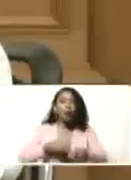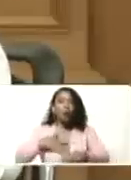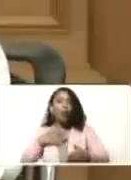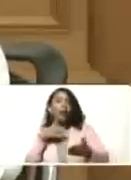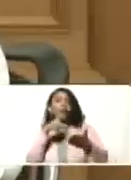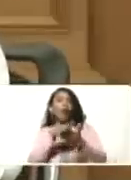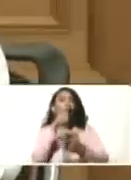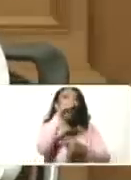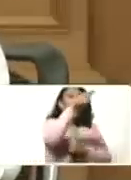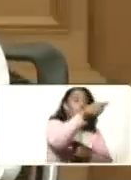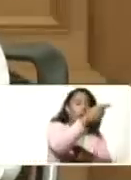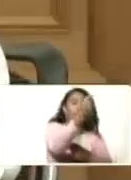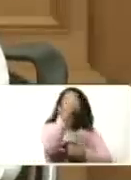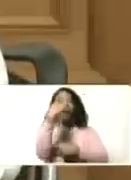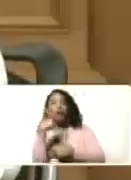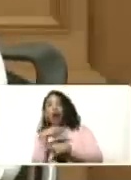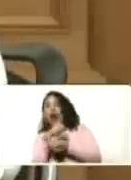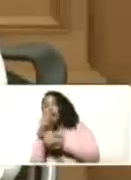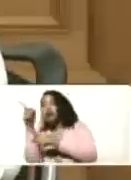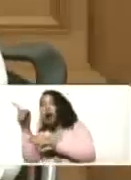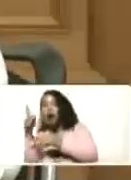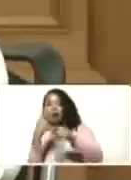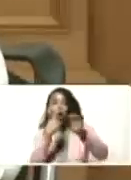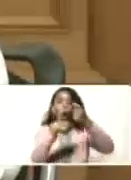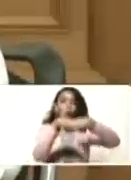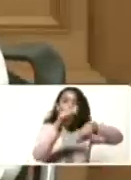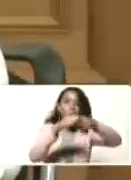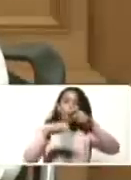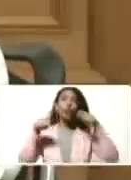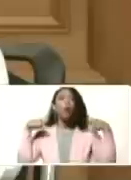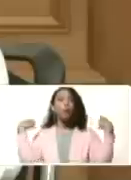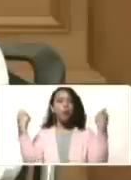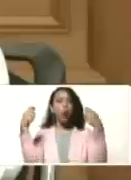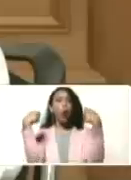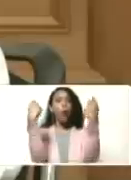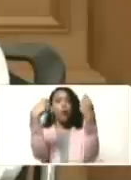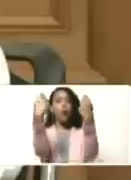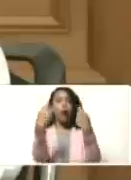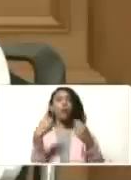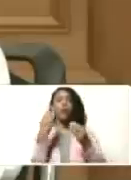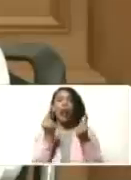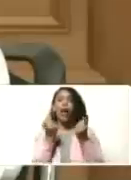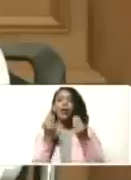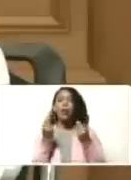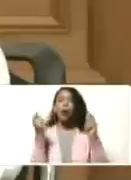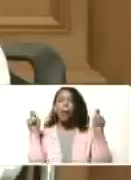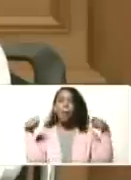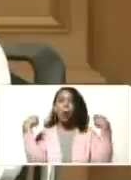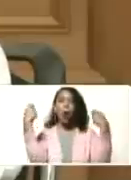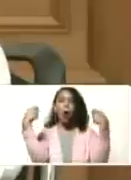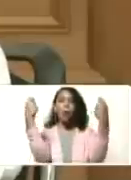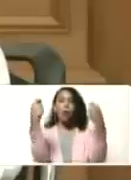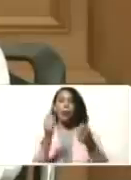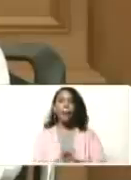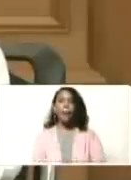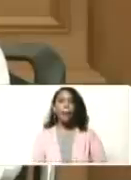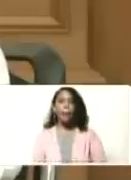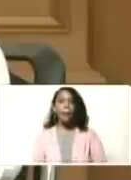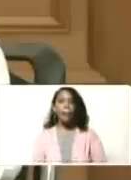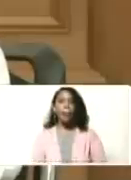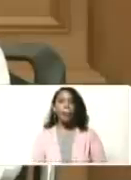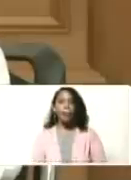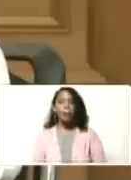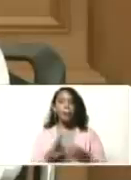allá, comercio también popular, de las economías populares. Hablamos